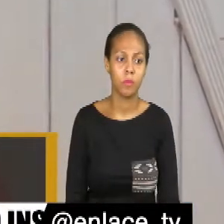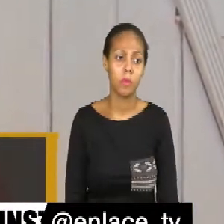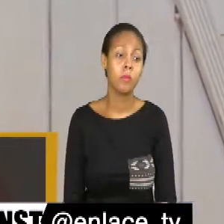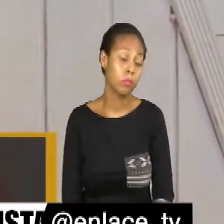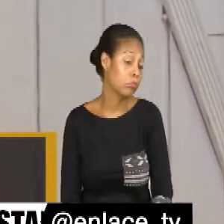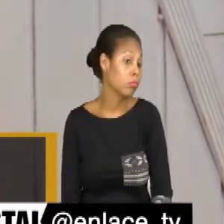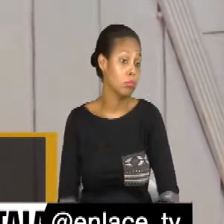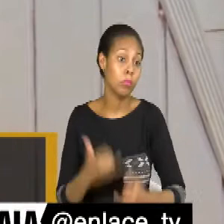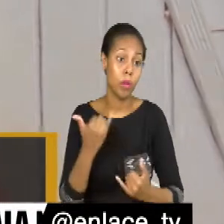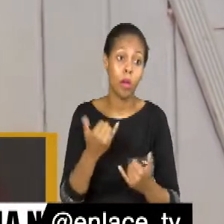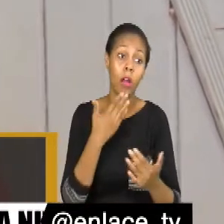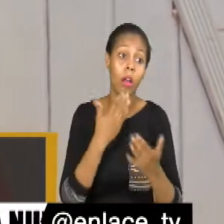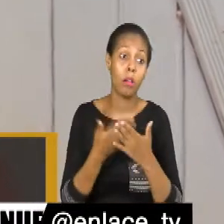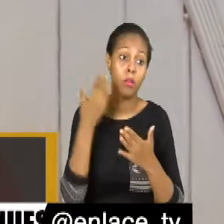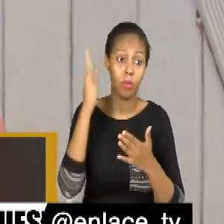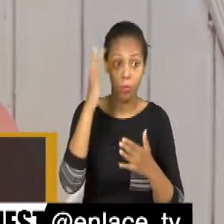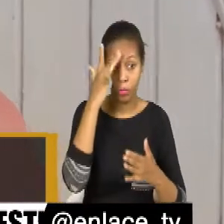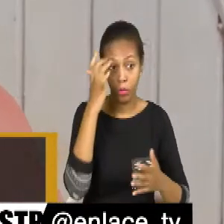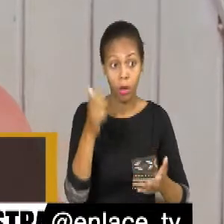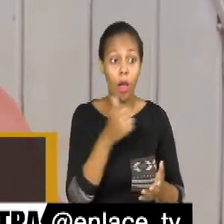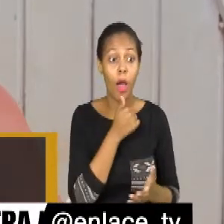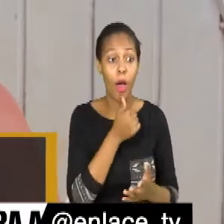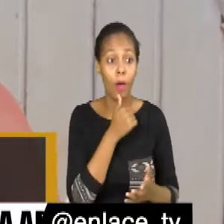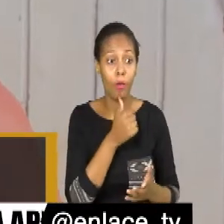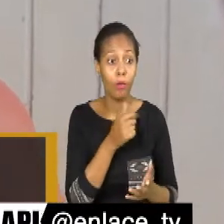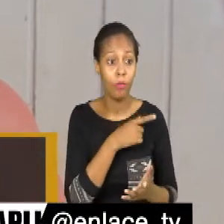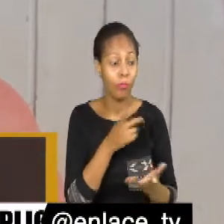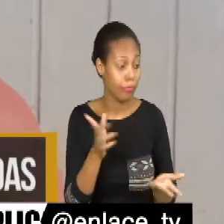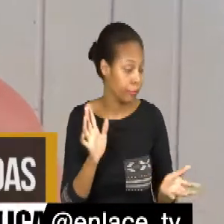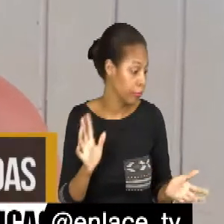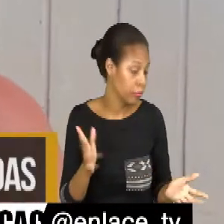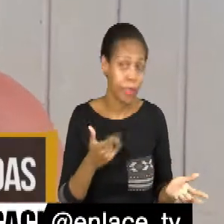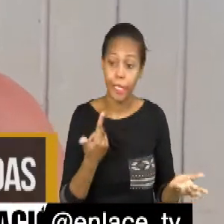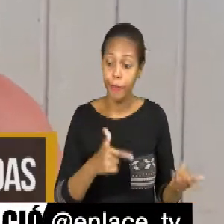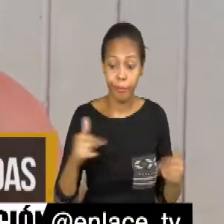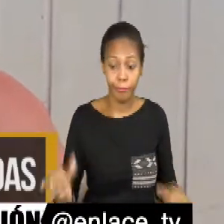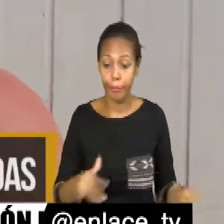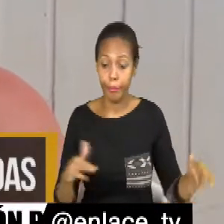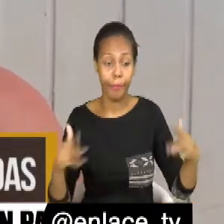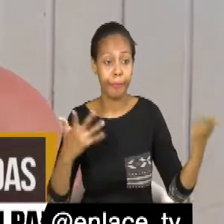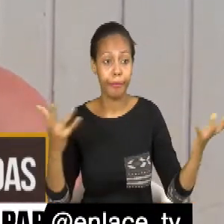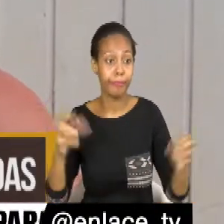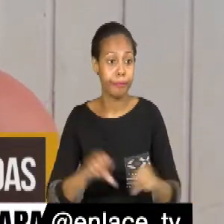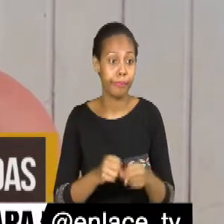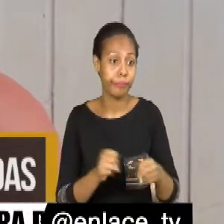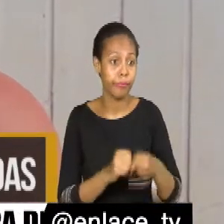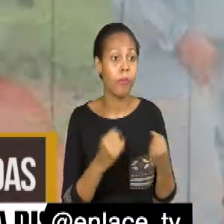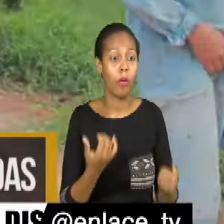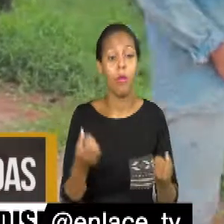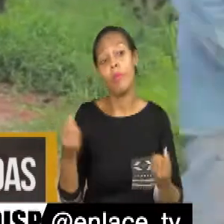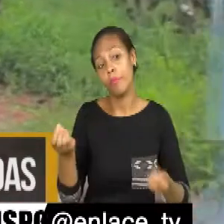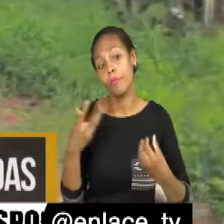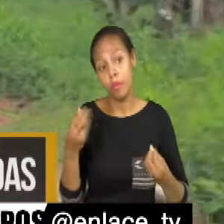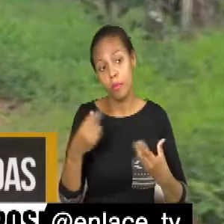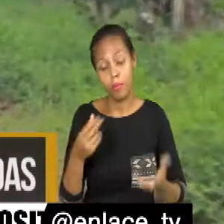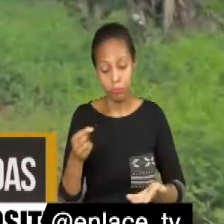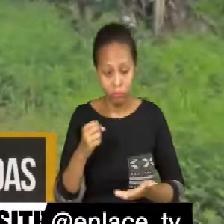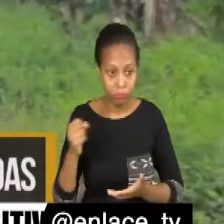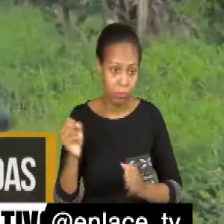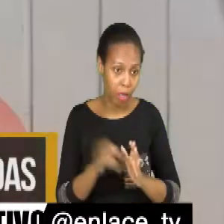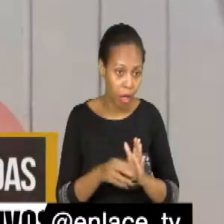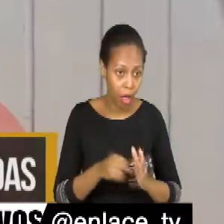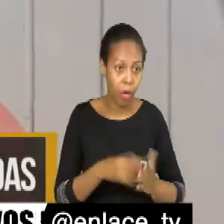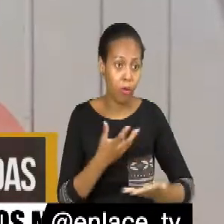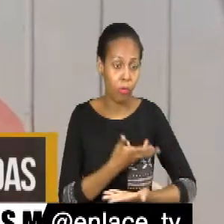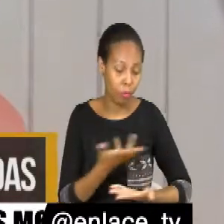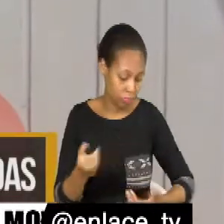porque prácticamente el agua nos dejó desembarcado, todo se nos dañó, pues es una bendición que nos traigan un mercadito y se acuerden de nosotros. Ya